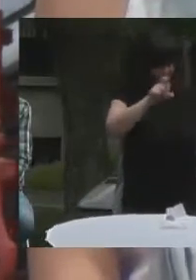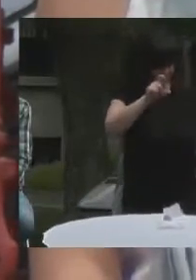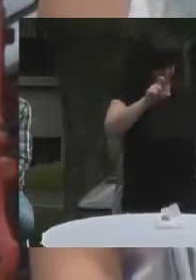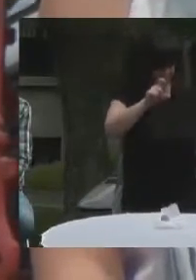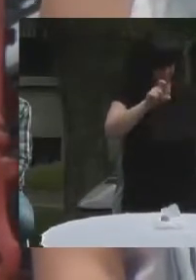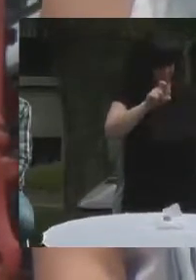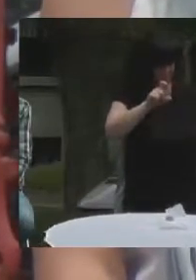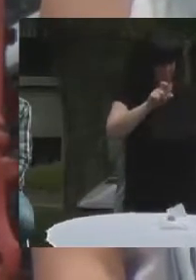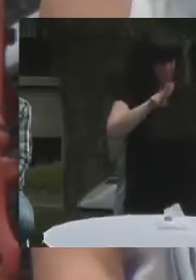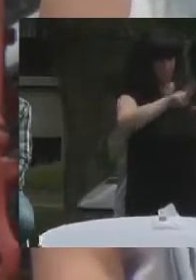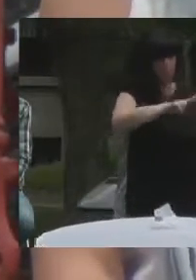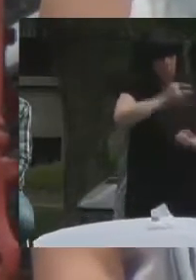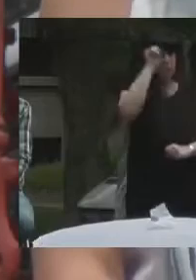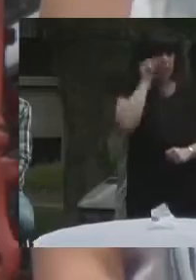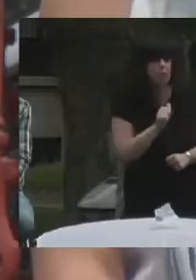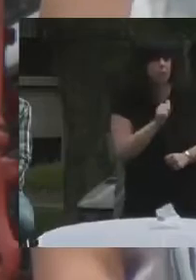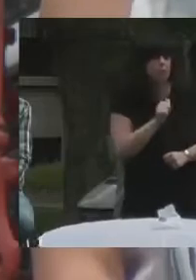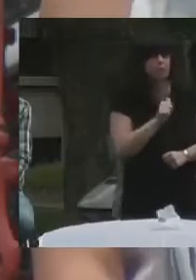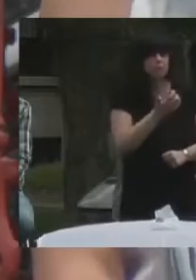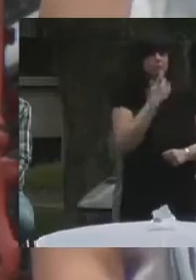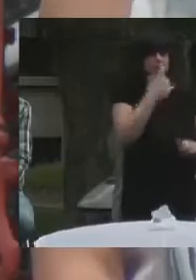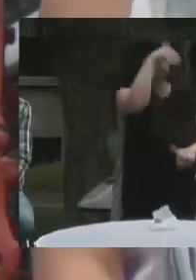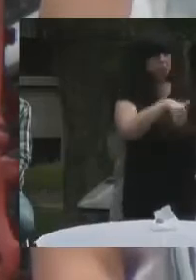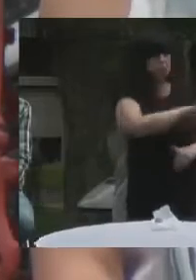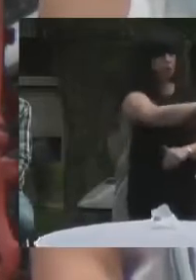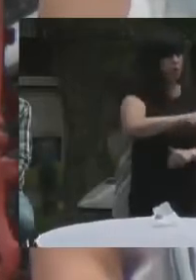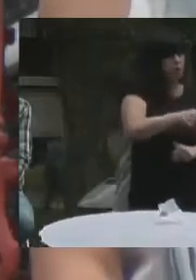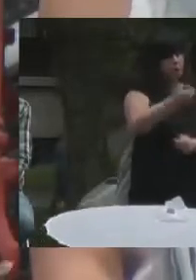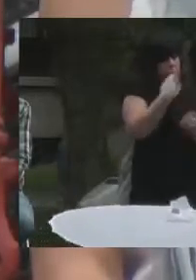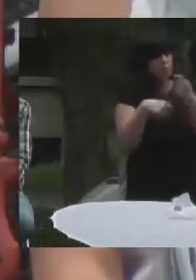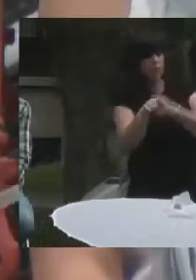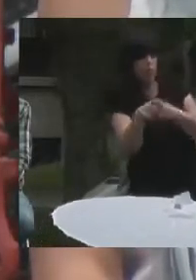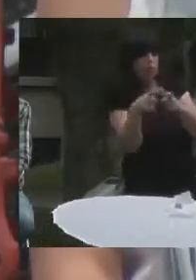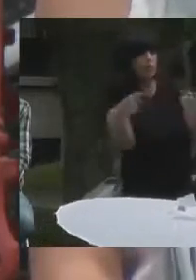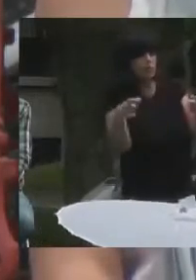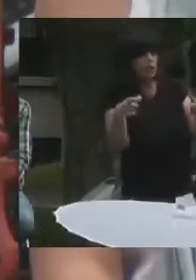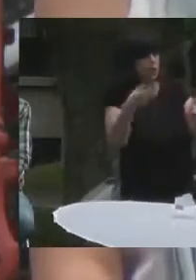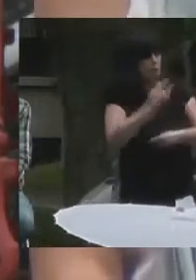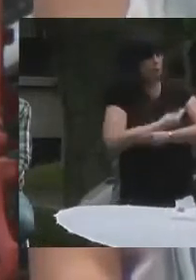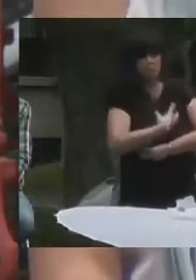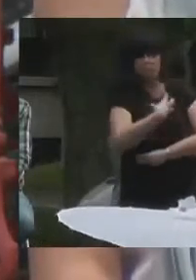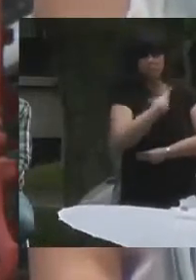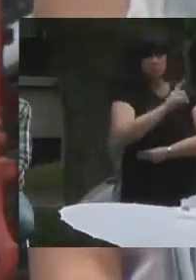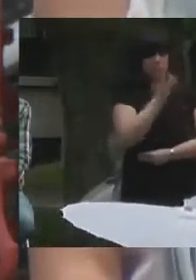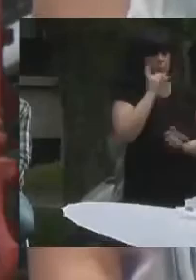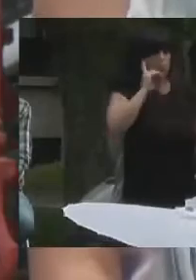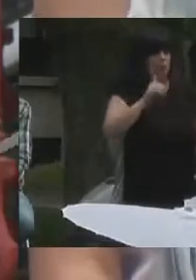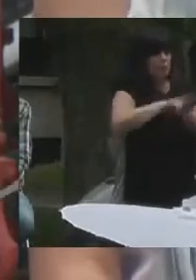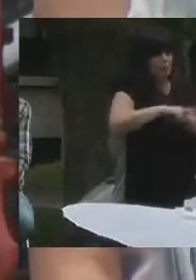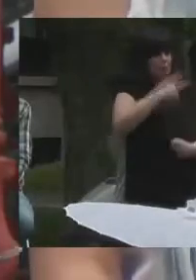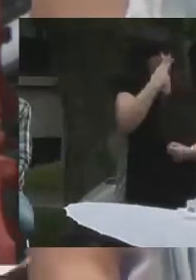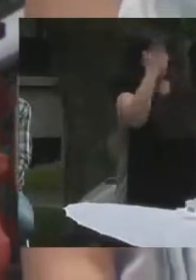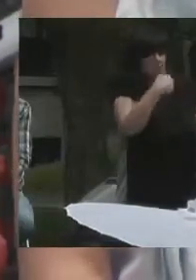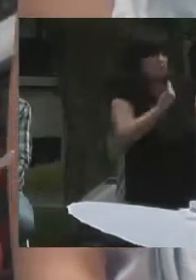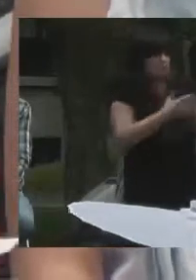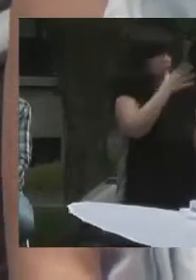provincia mercando votos a cambio de cheques bebé. Póñanse as pilas de verdade. Non teñen interés nesta provincia, por eso non lles importa.